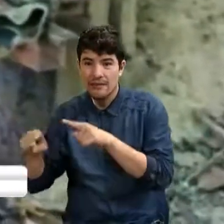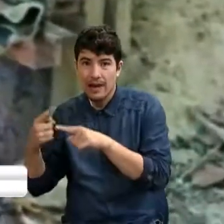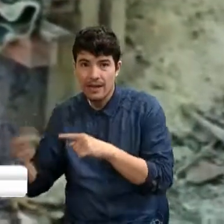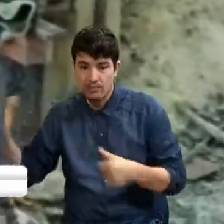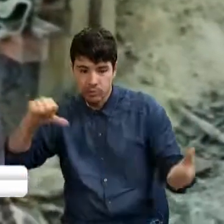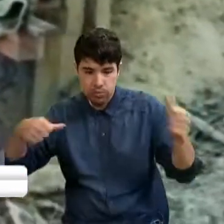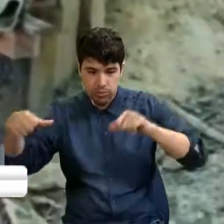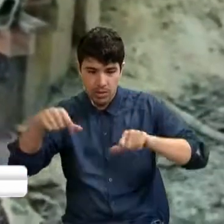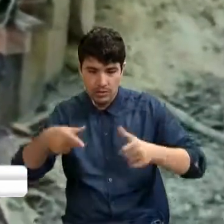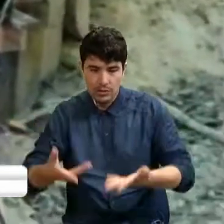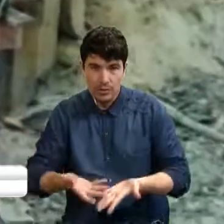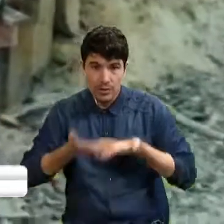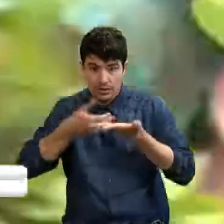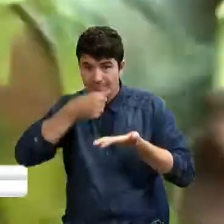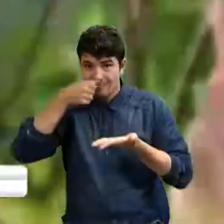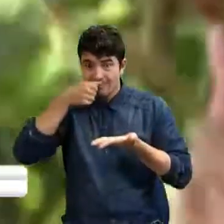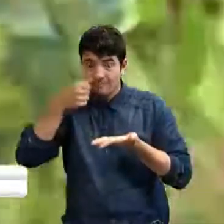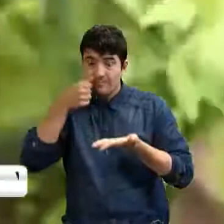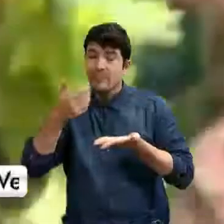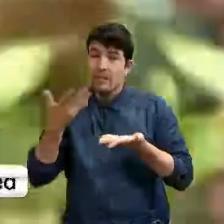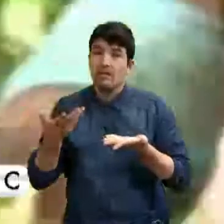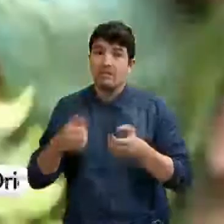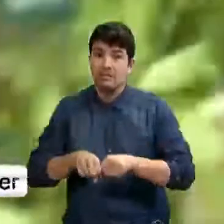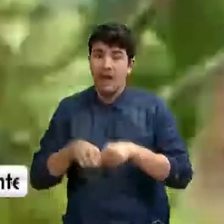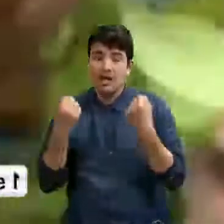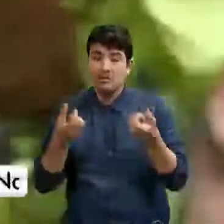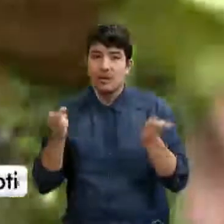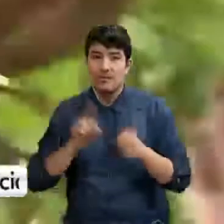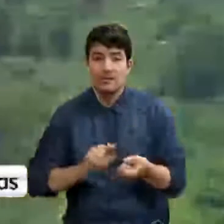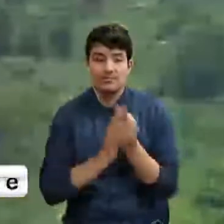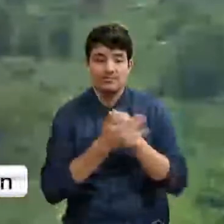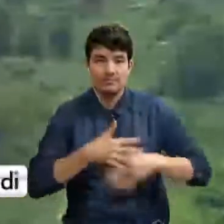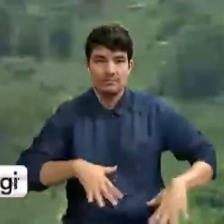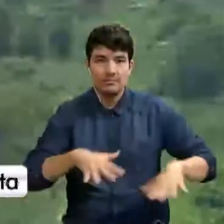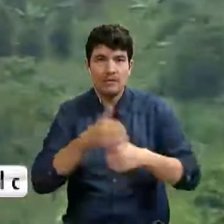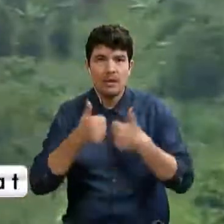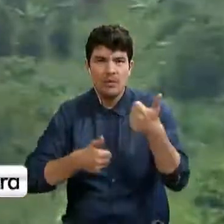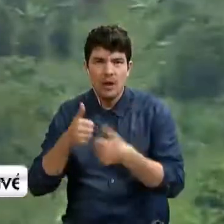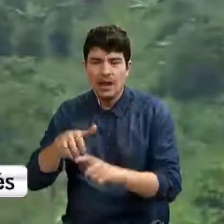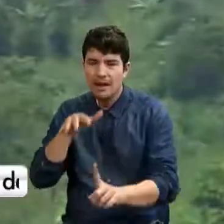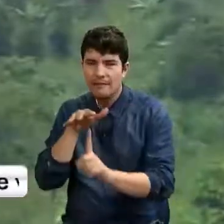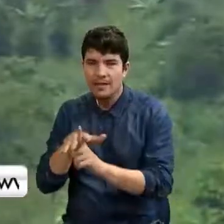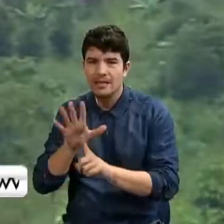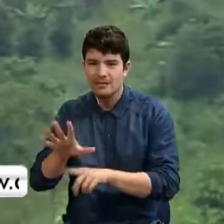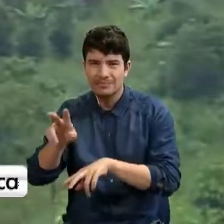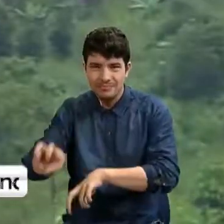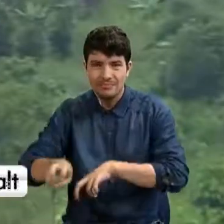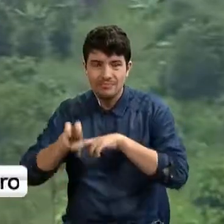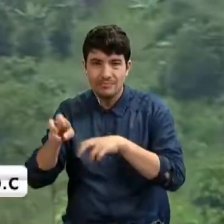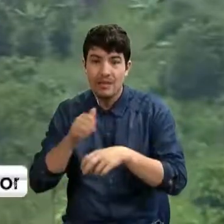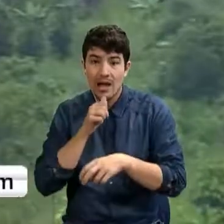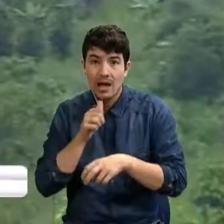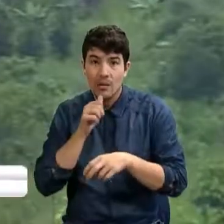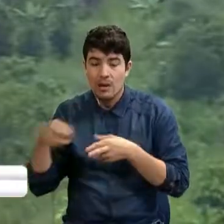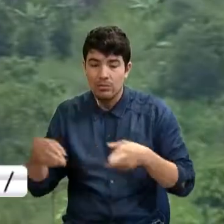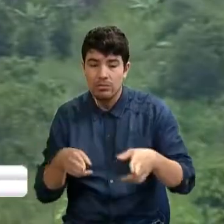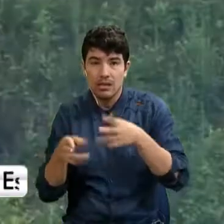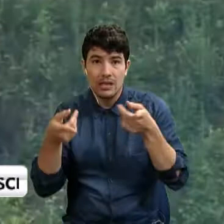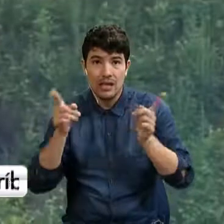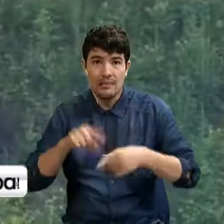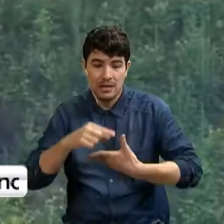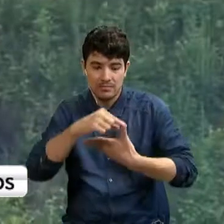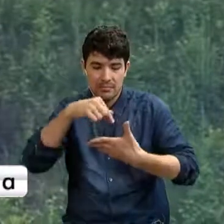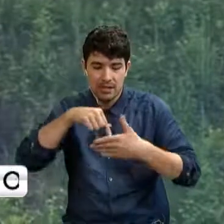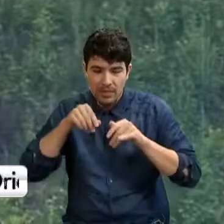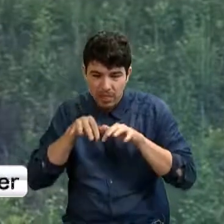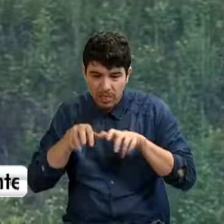causa daños irreparables para el medio ambiente en el municipio de Tibú, como es la afectación a los cultivos agrícolas, fuentes de agua y toxinas que